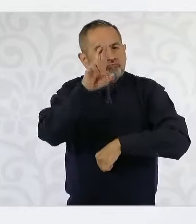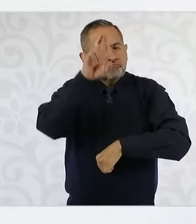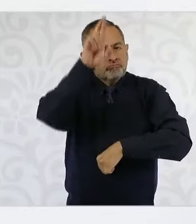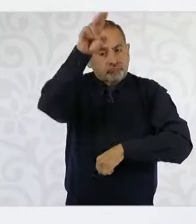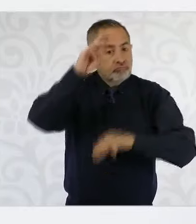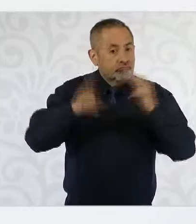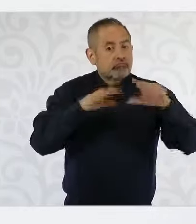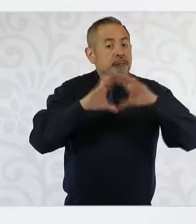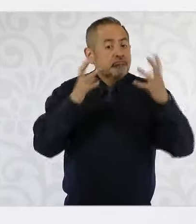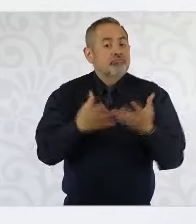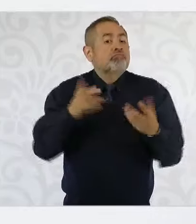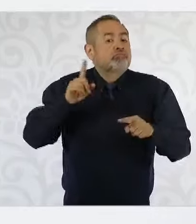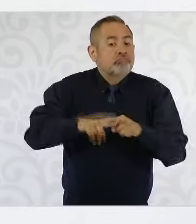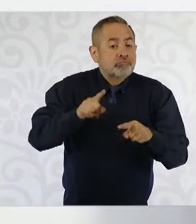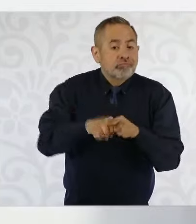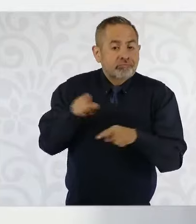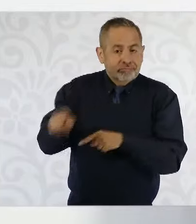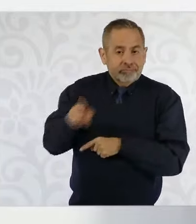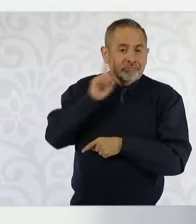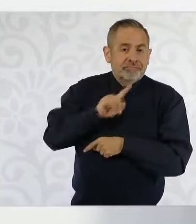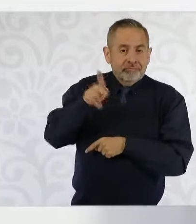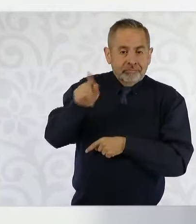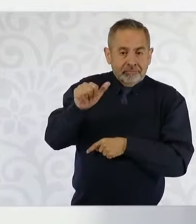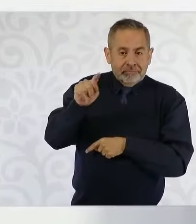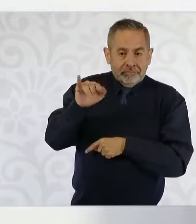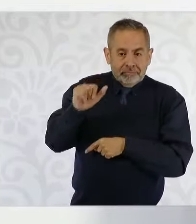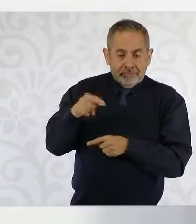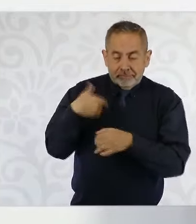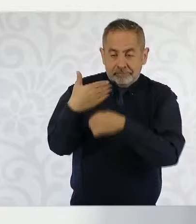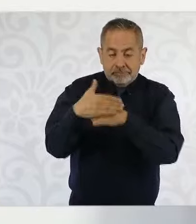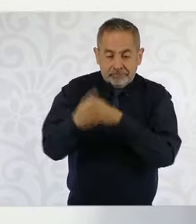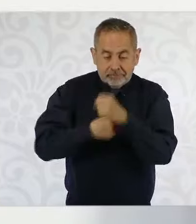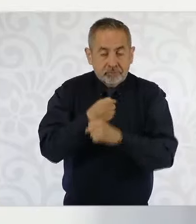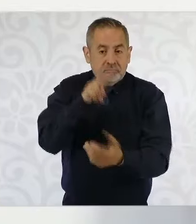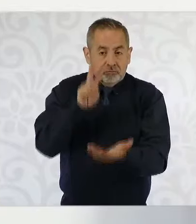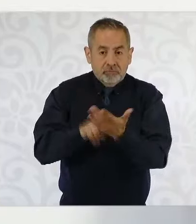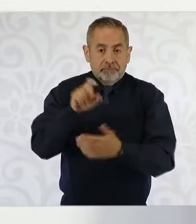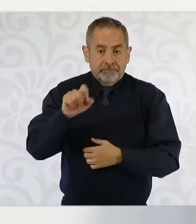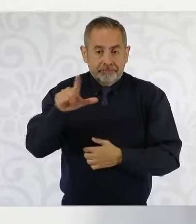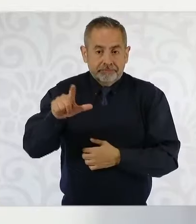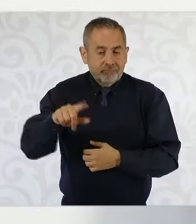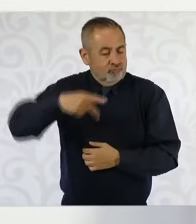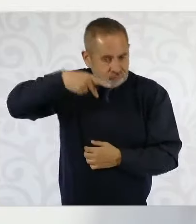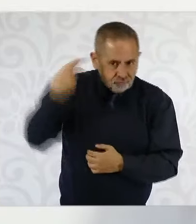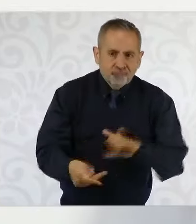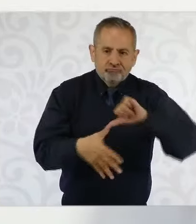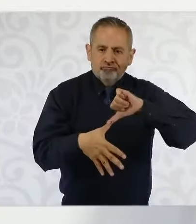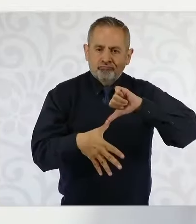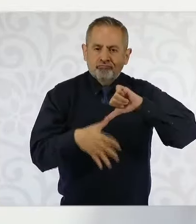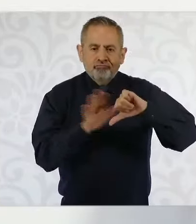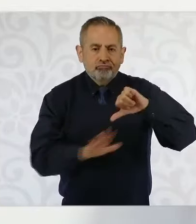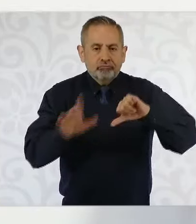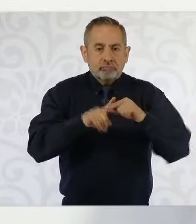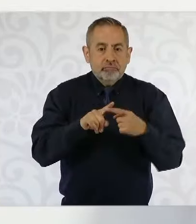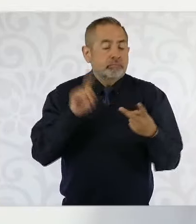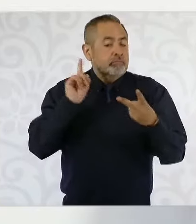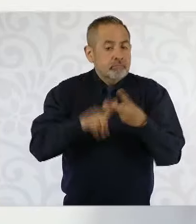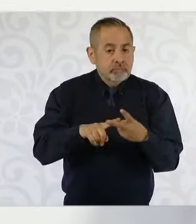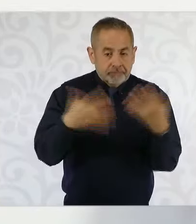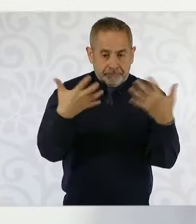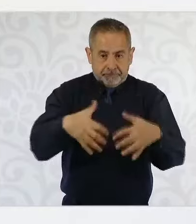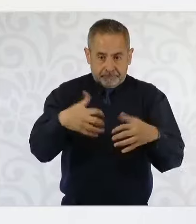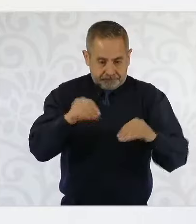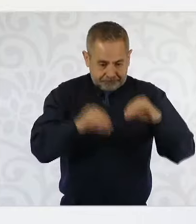mano del astronauta Katia y la idea es que sea en 2027. Dos, la integración del motor completo en México,